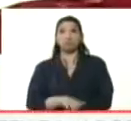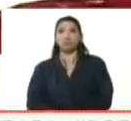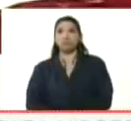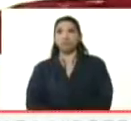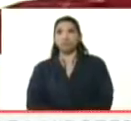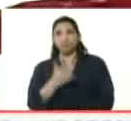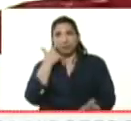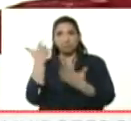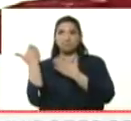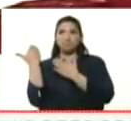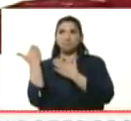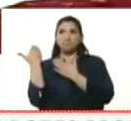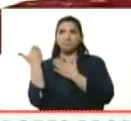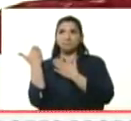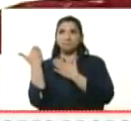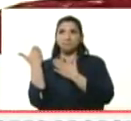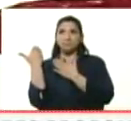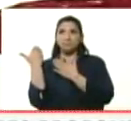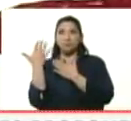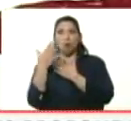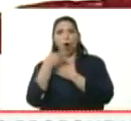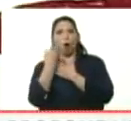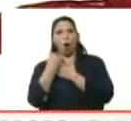Mira, la sonrisa de un joven,